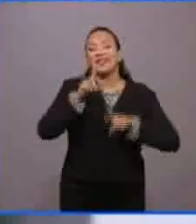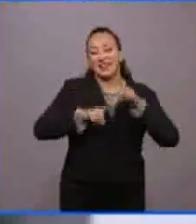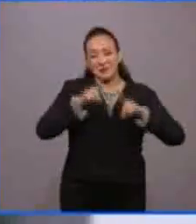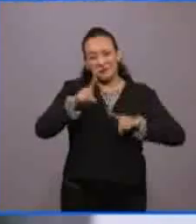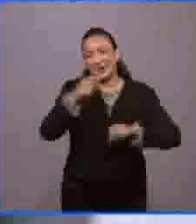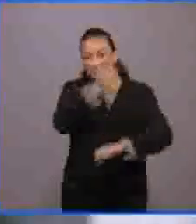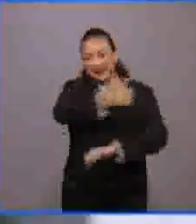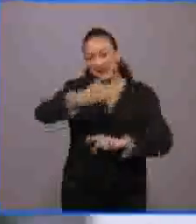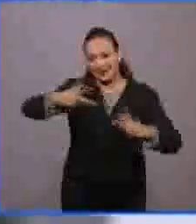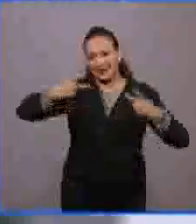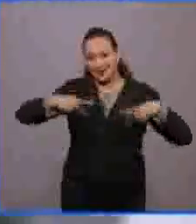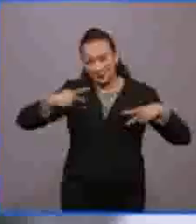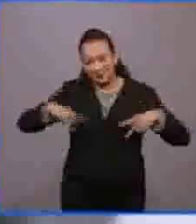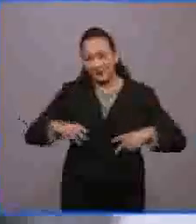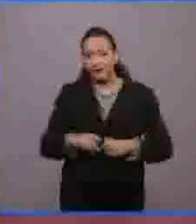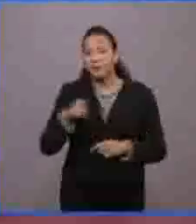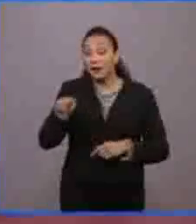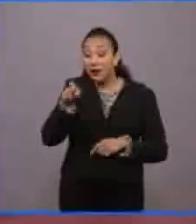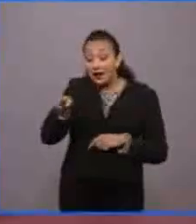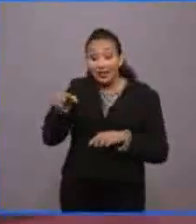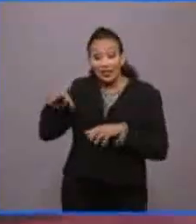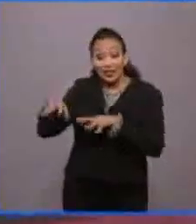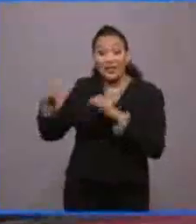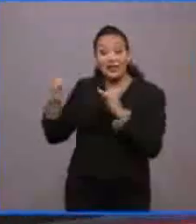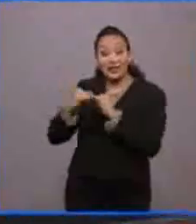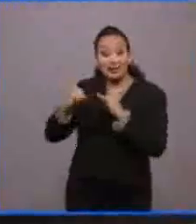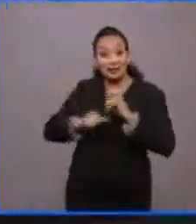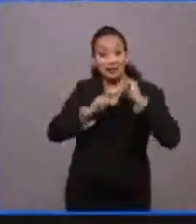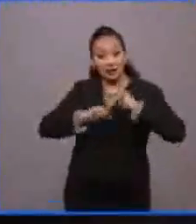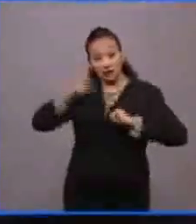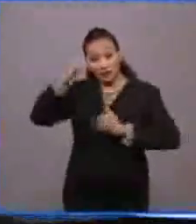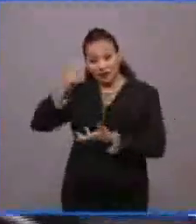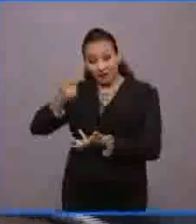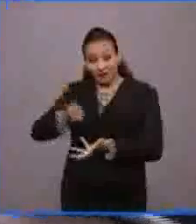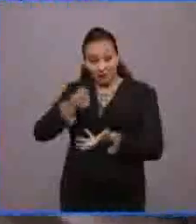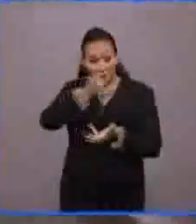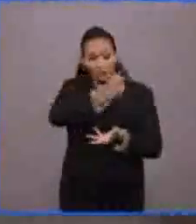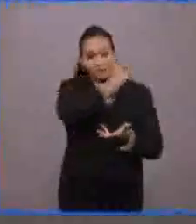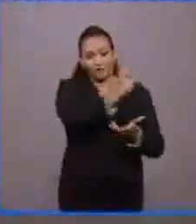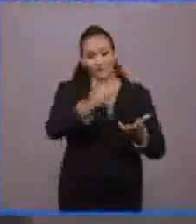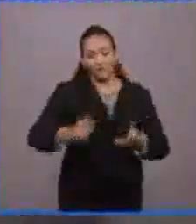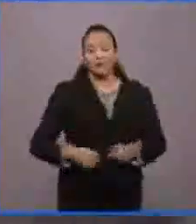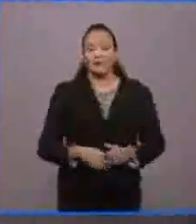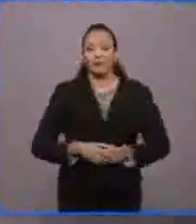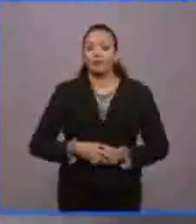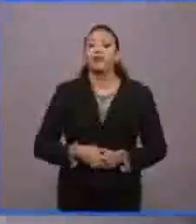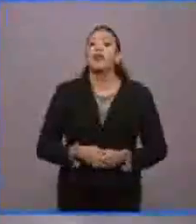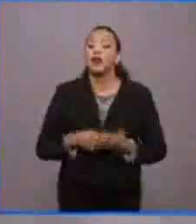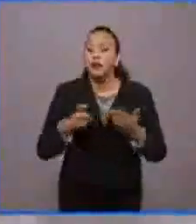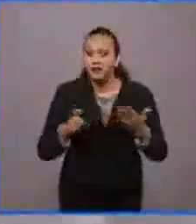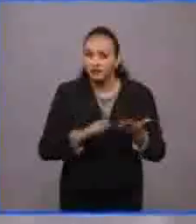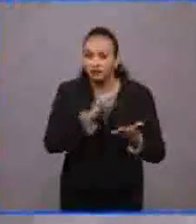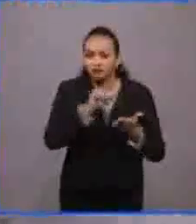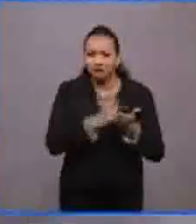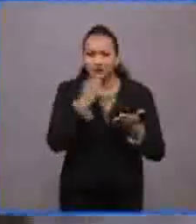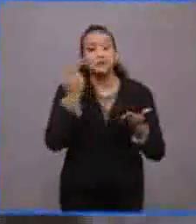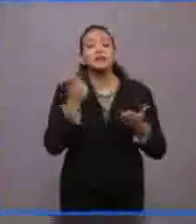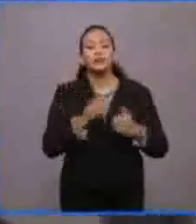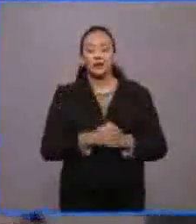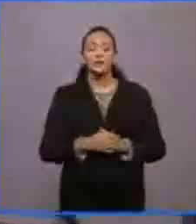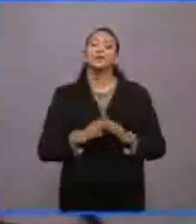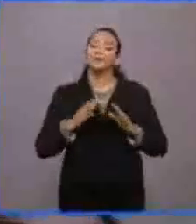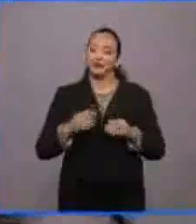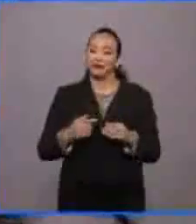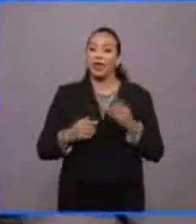proceda, siendo este último órgano el encargado de entregar los recursos. Esta particularidad legal y de hecho que se da